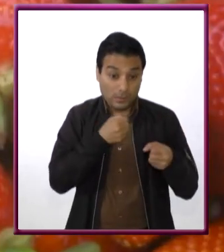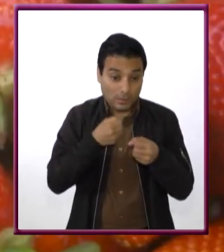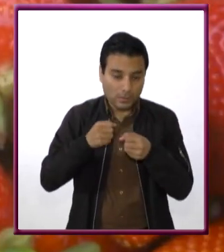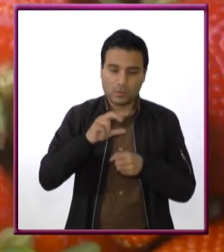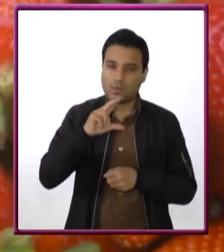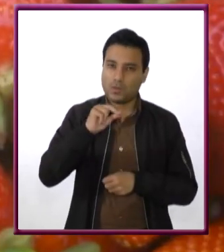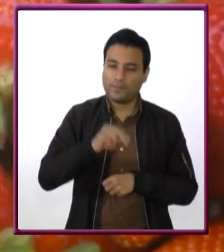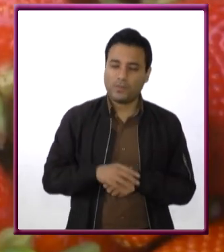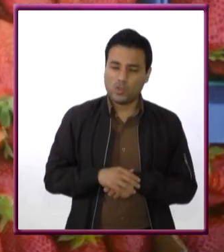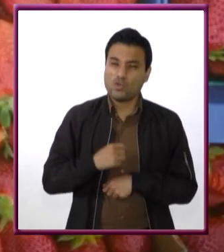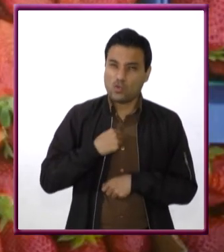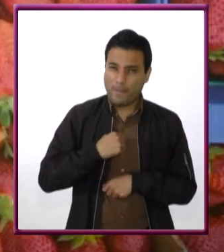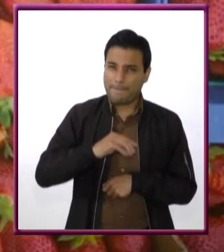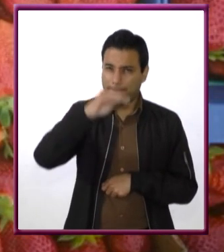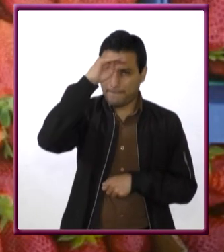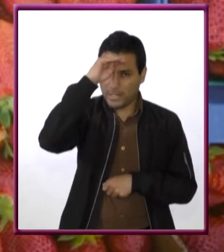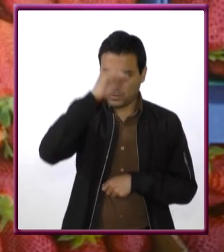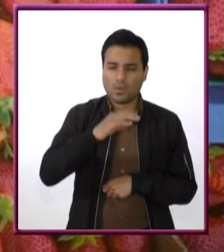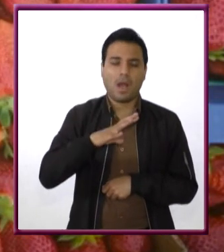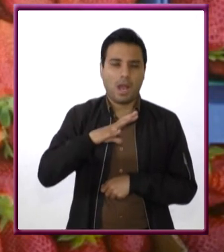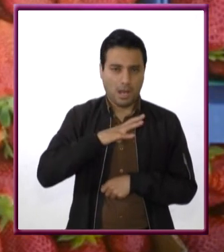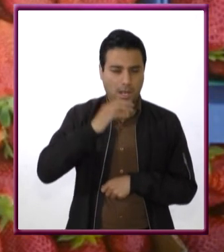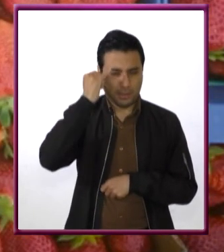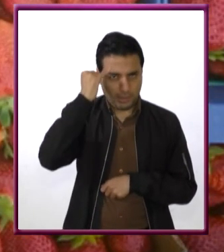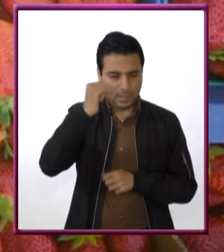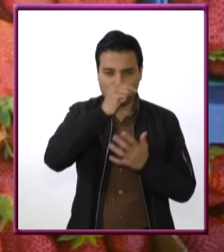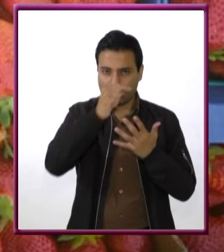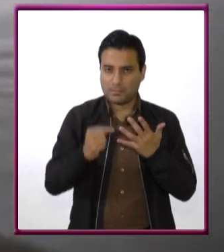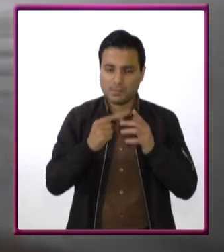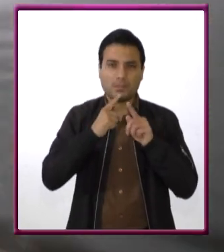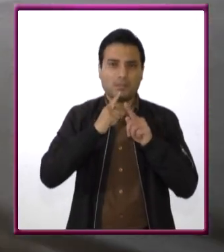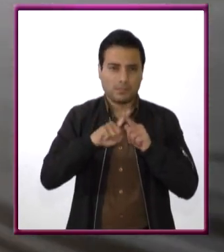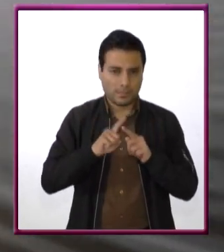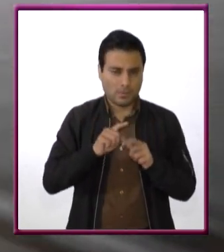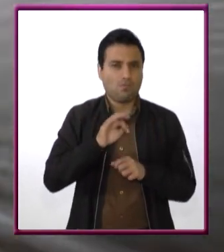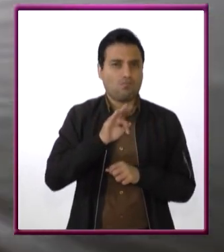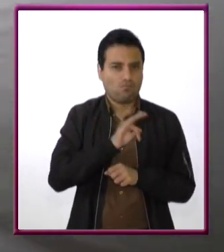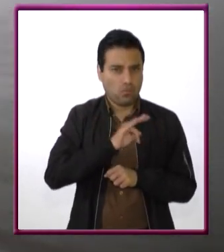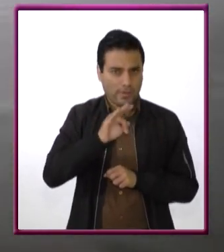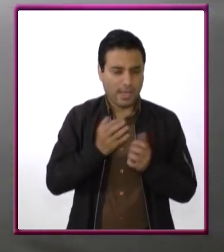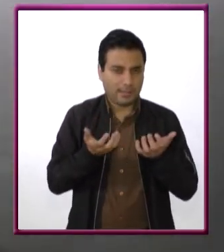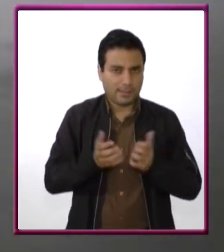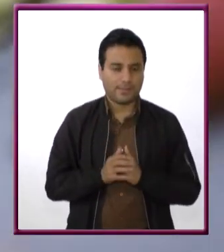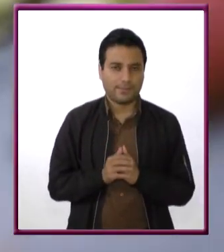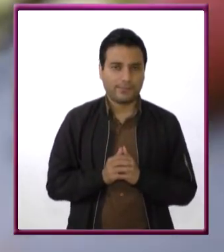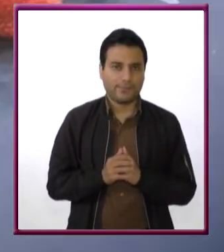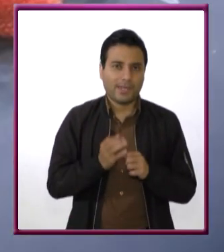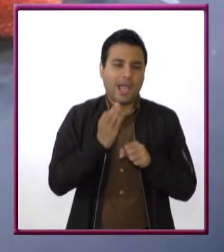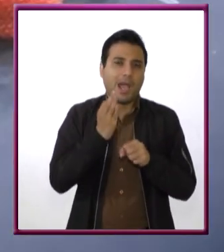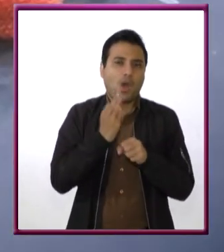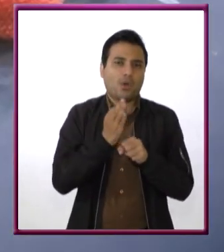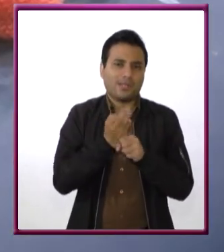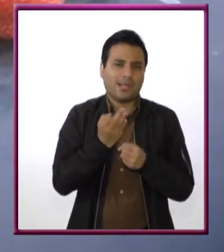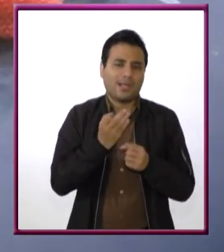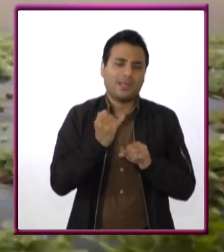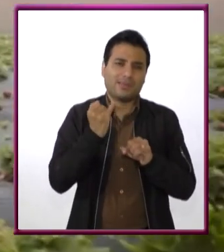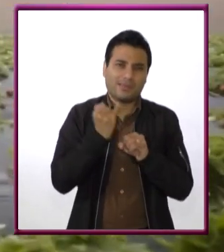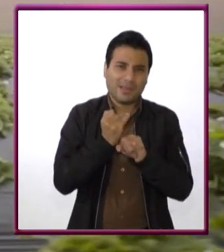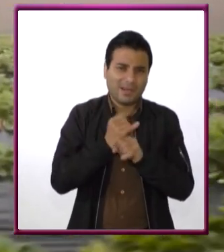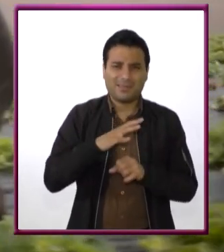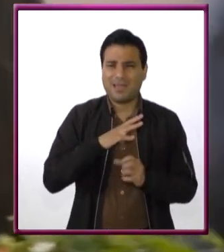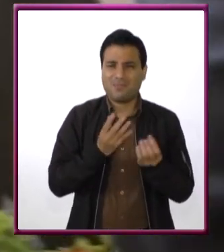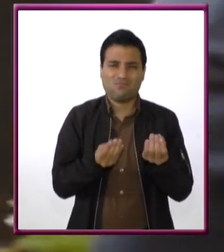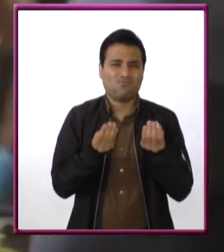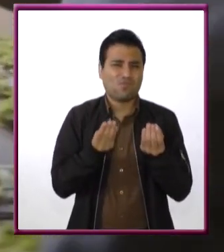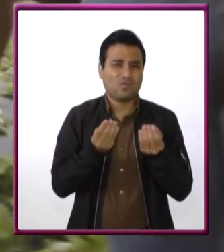Entonces, yo sí creo que hay alternativas y que están al alcance, y justamente les decía, pues hoy tenemos el acceso a través de Internet a